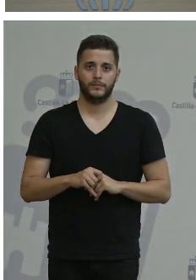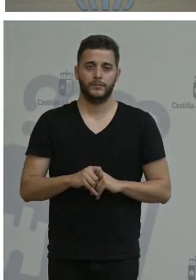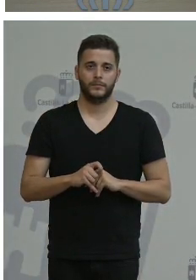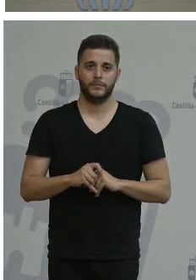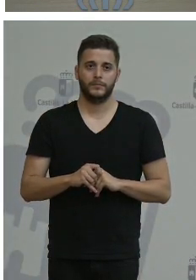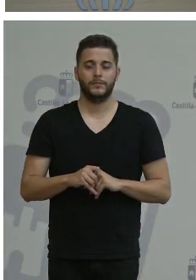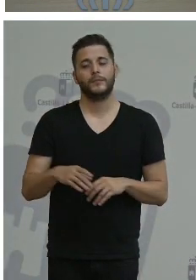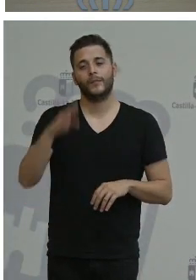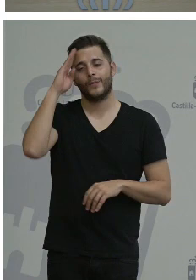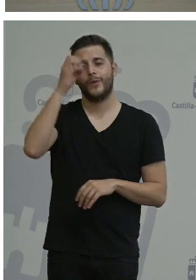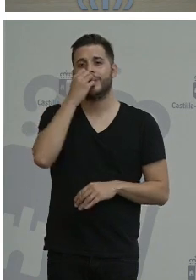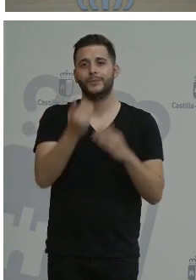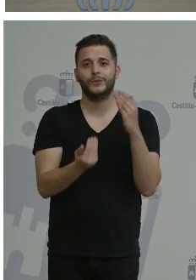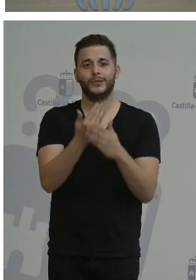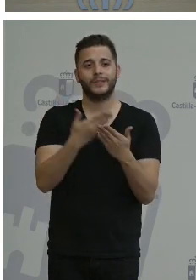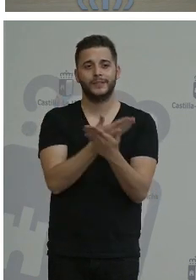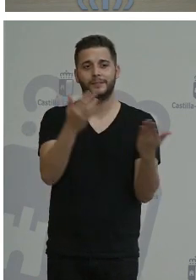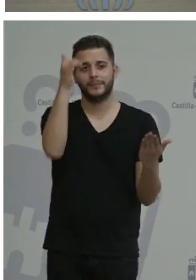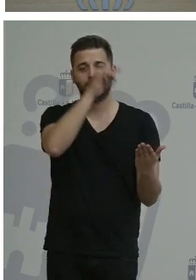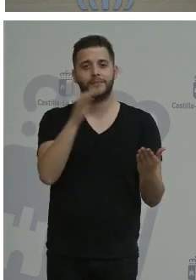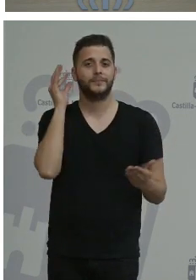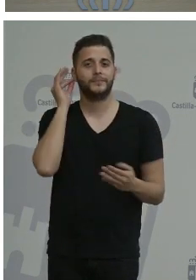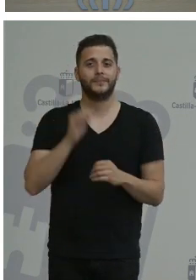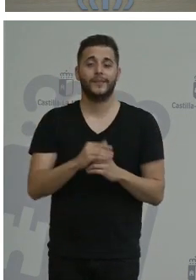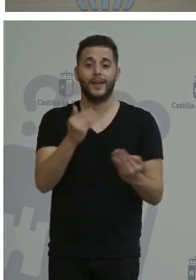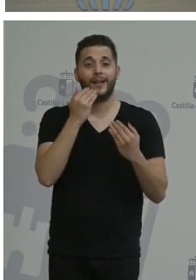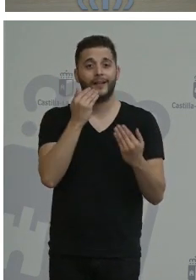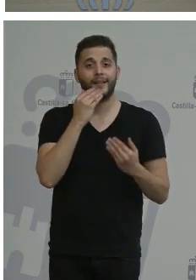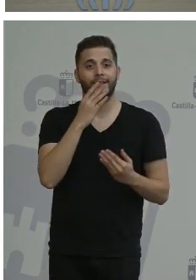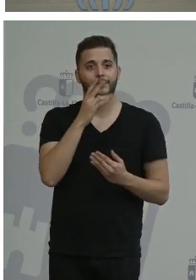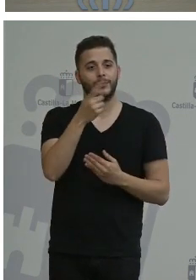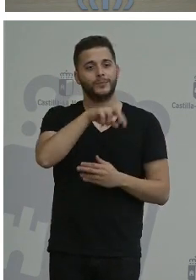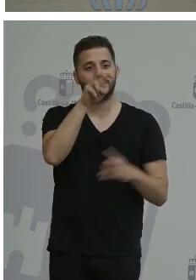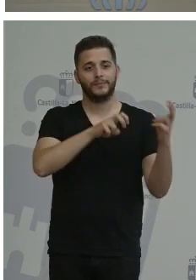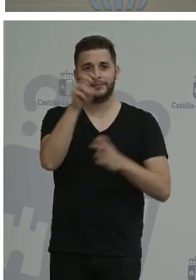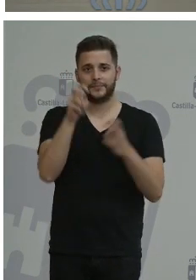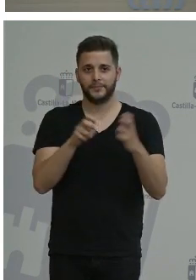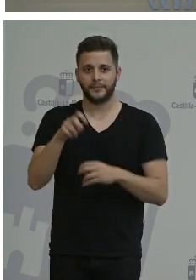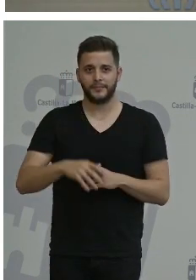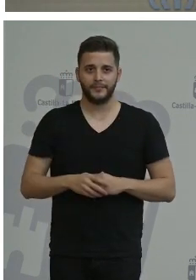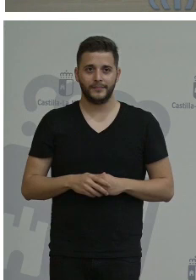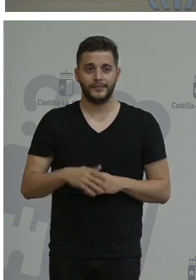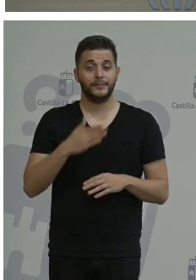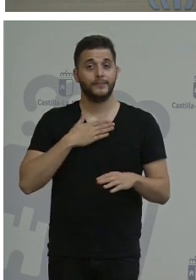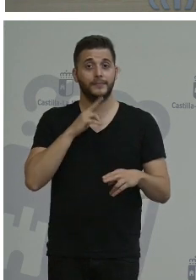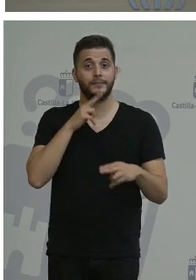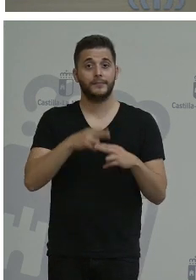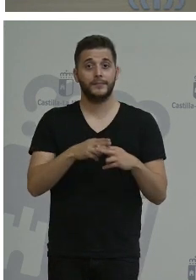Muy buenos días a todos y a todas. Gracias por haber asistido a este seminario. El nombre